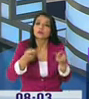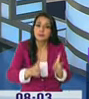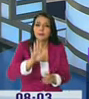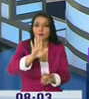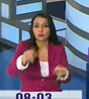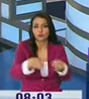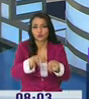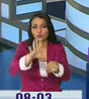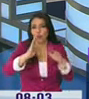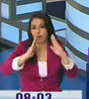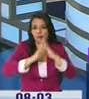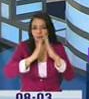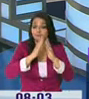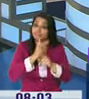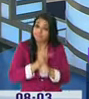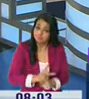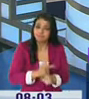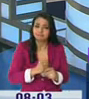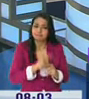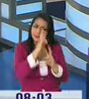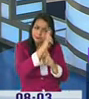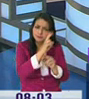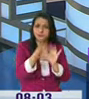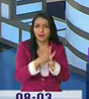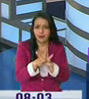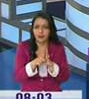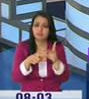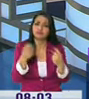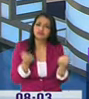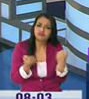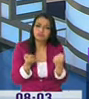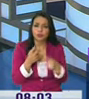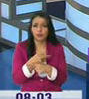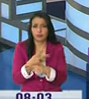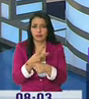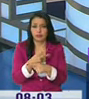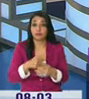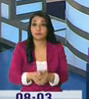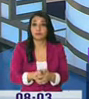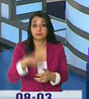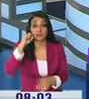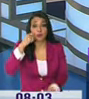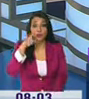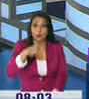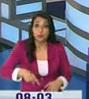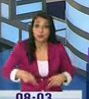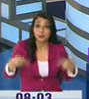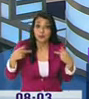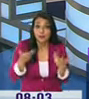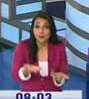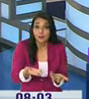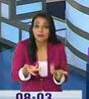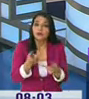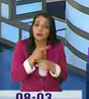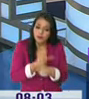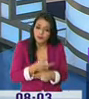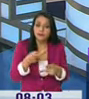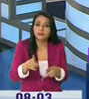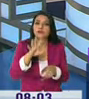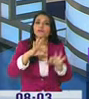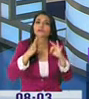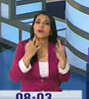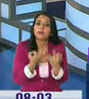cuide la ciudad, cuídese respetando las leyes de tránsito, maneje con cuidado. Recuerde que atrás de usted hay un montón de gente que le quiere. Así